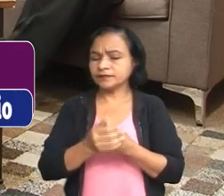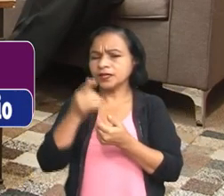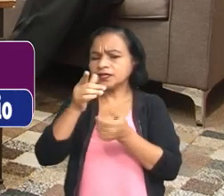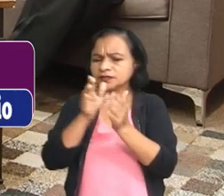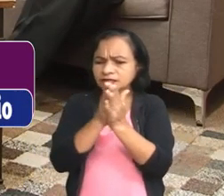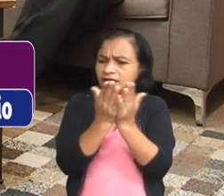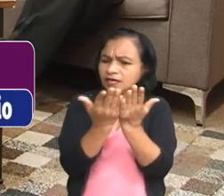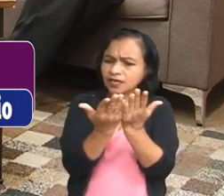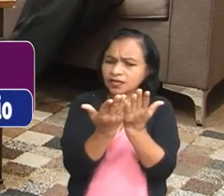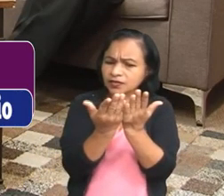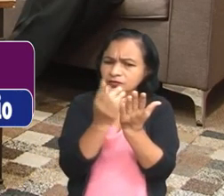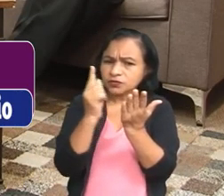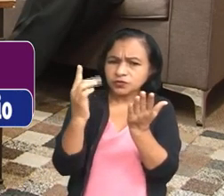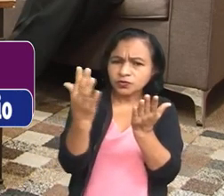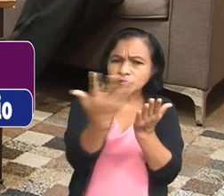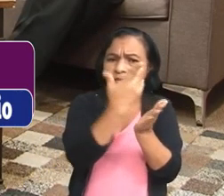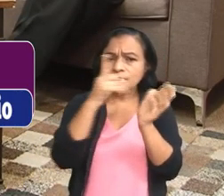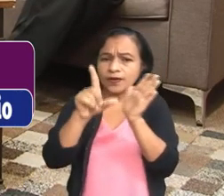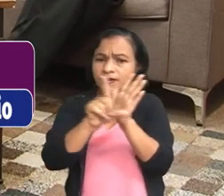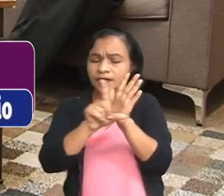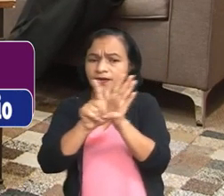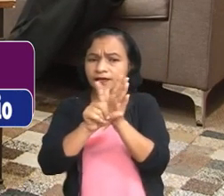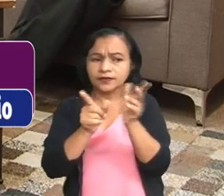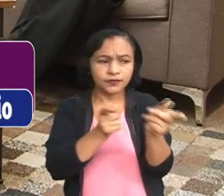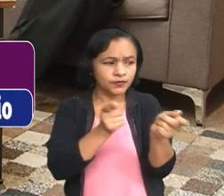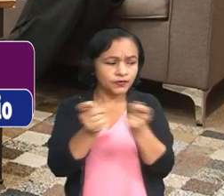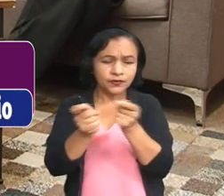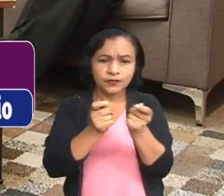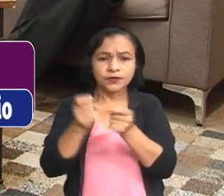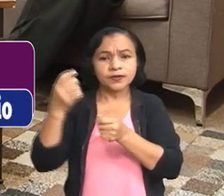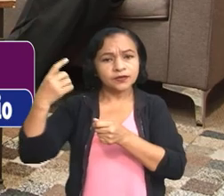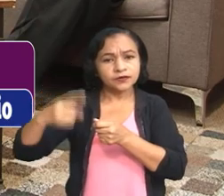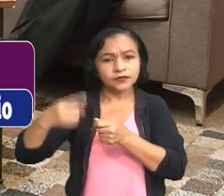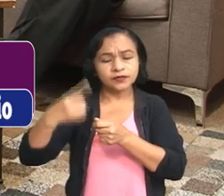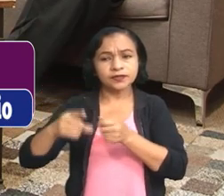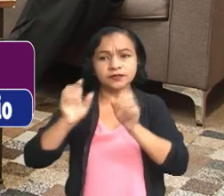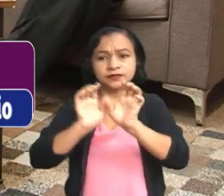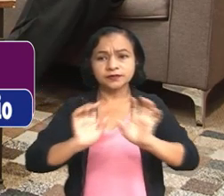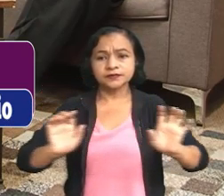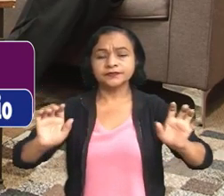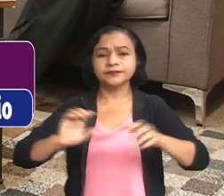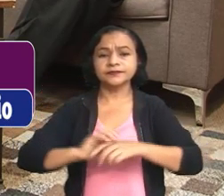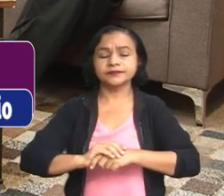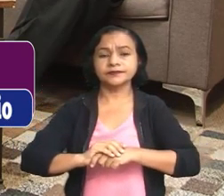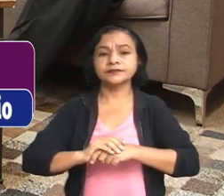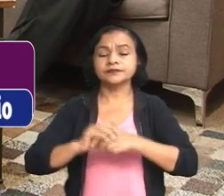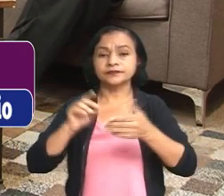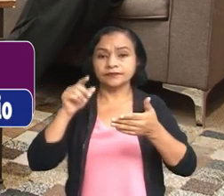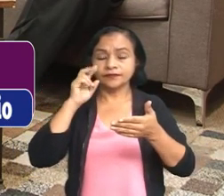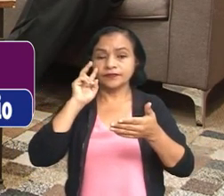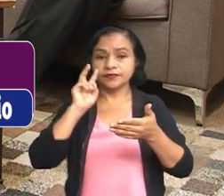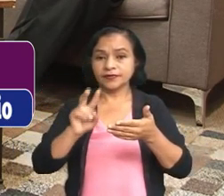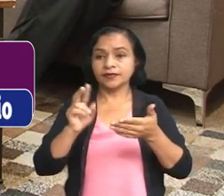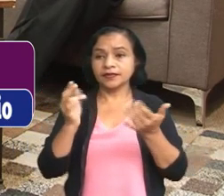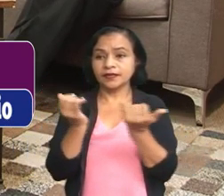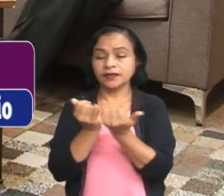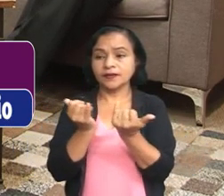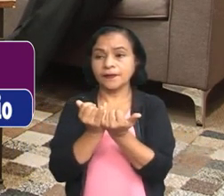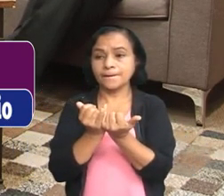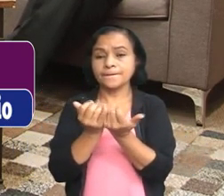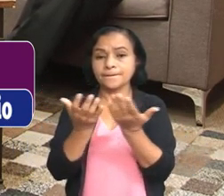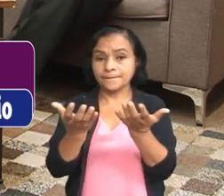compendio de leyes que regulan todos los derechos de la niñez nicaragüense. Y ahí precisamente, sí, compañera. Sí, no,